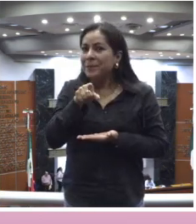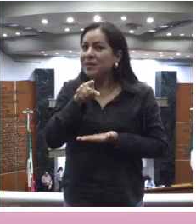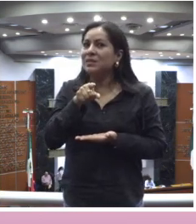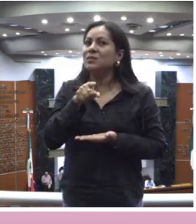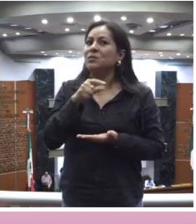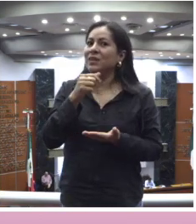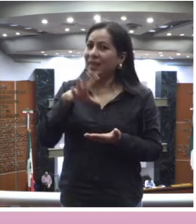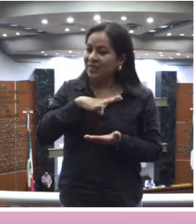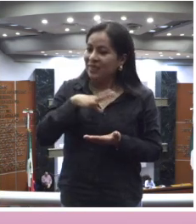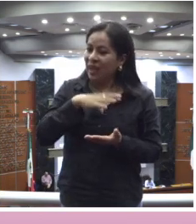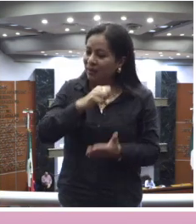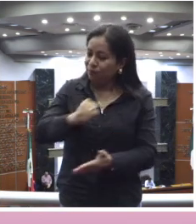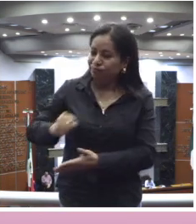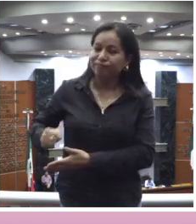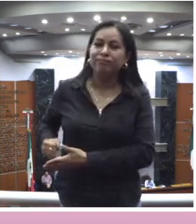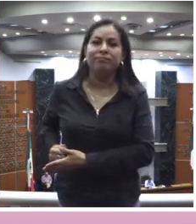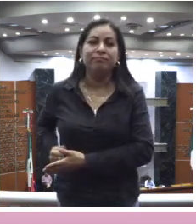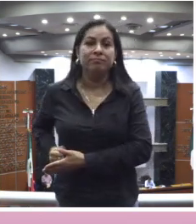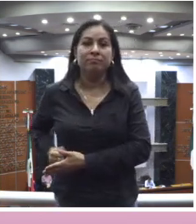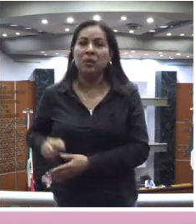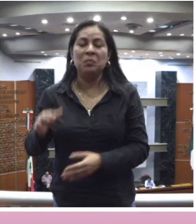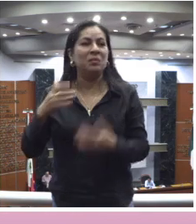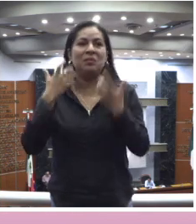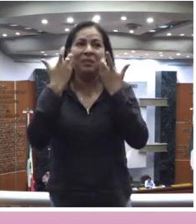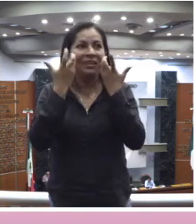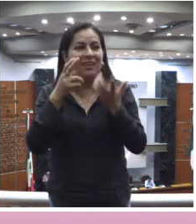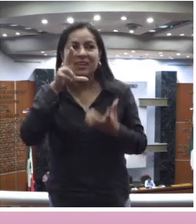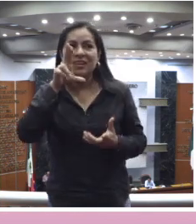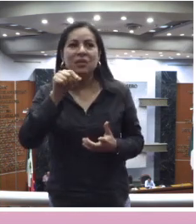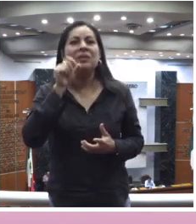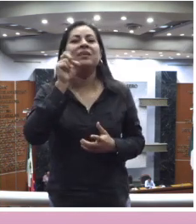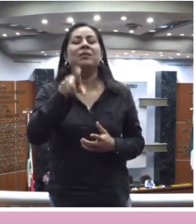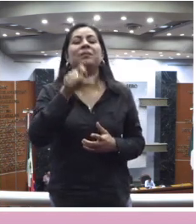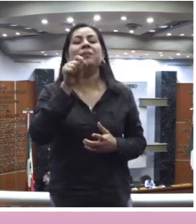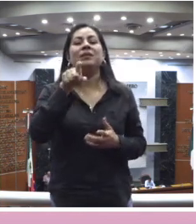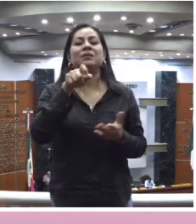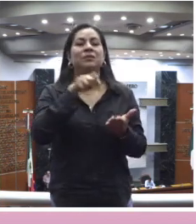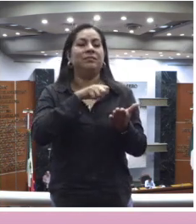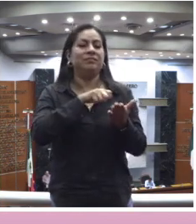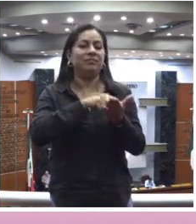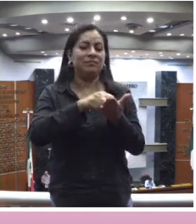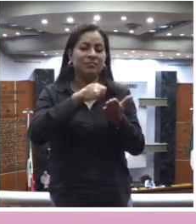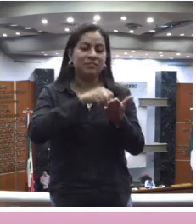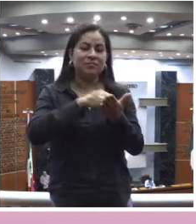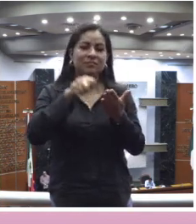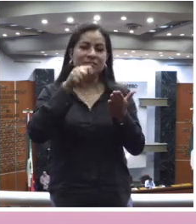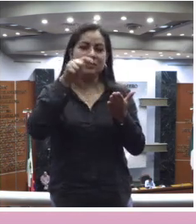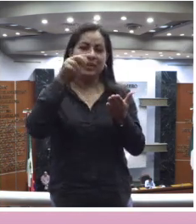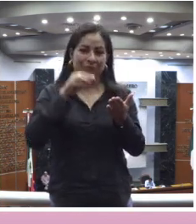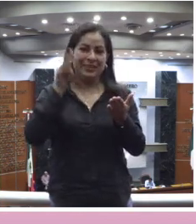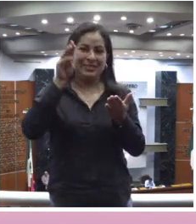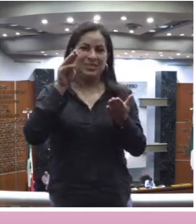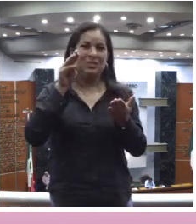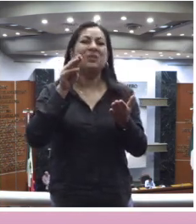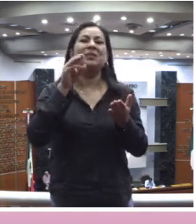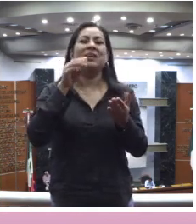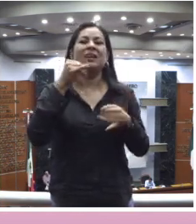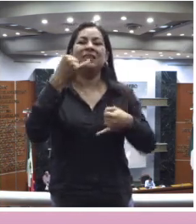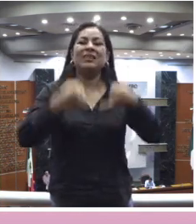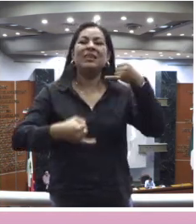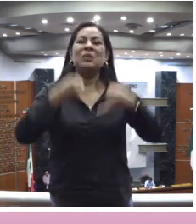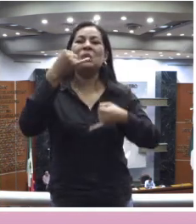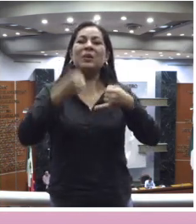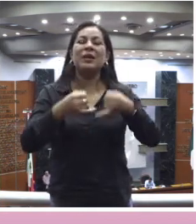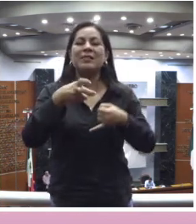han sostenido, porque no quieren, y ahí con esa goma borró el ministro las facultades del Tribunal